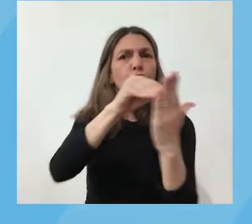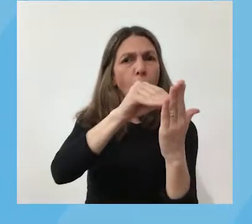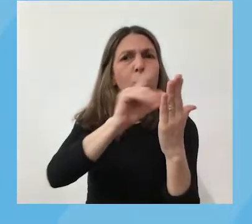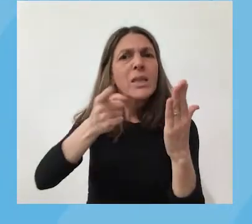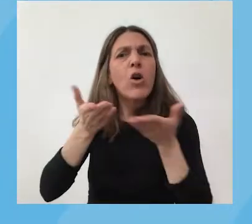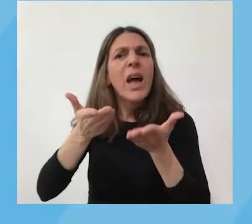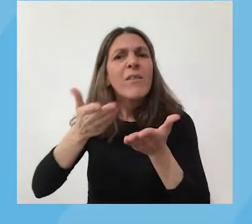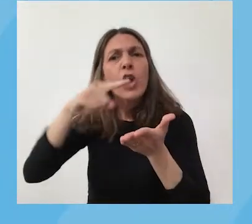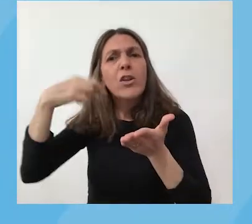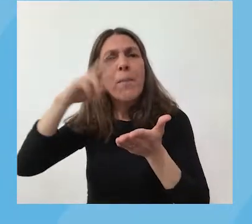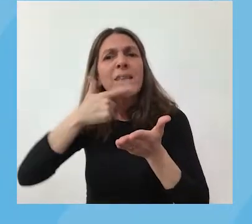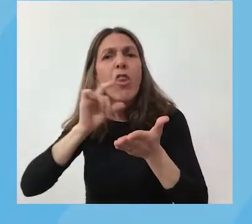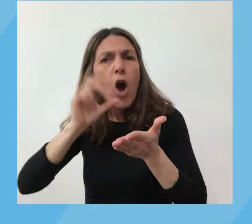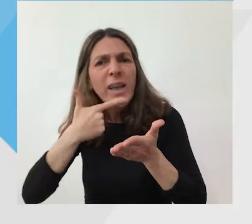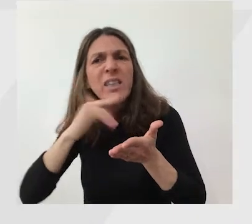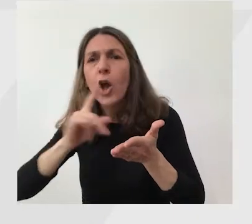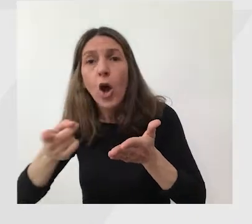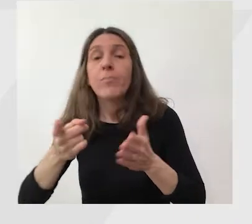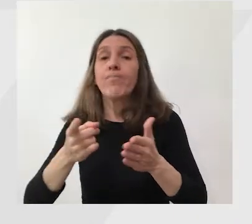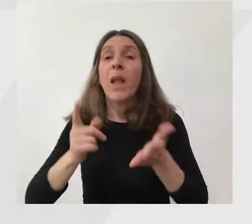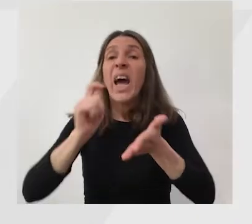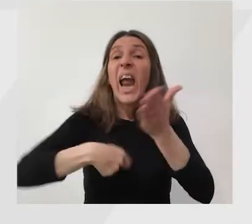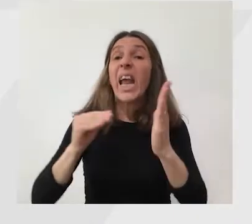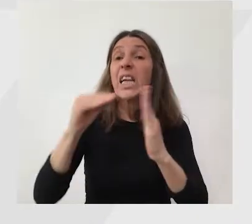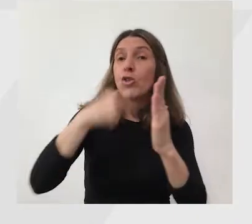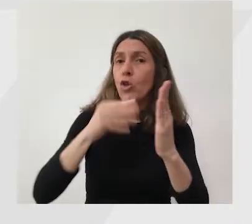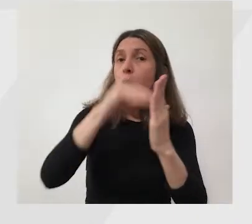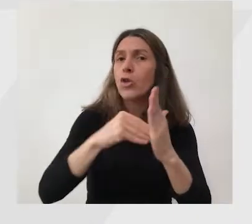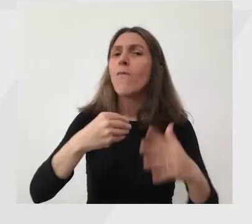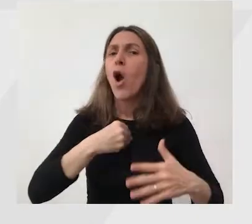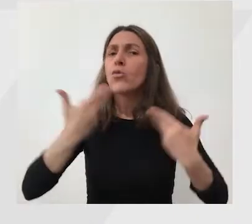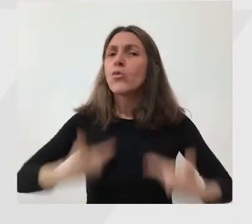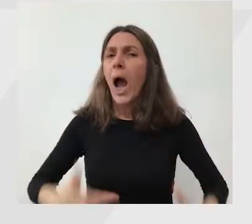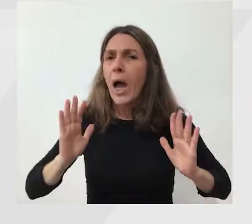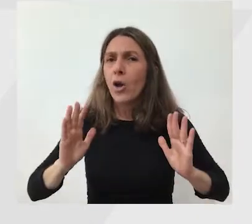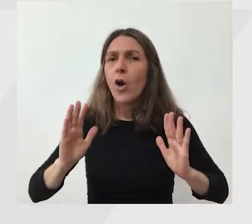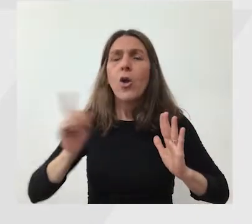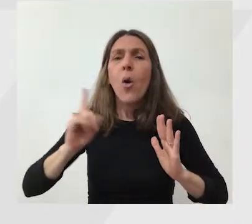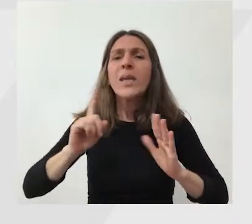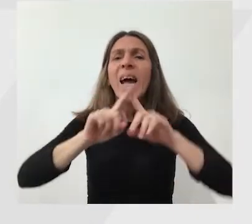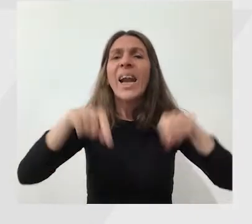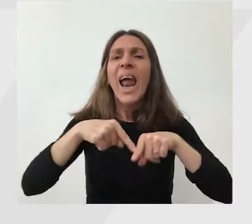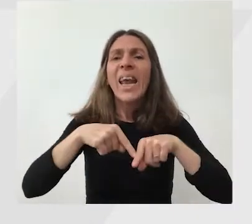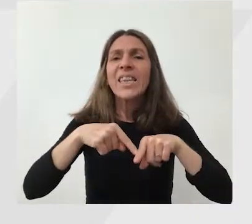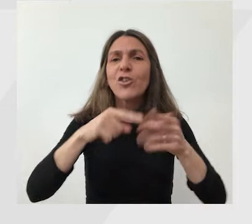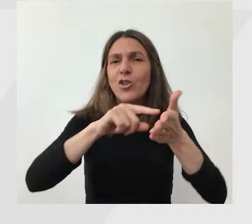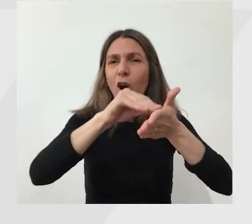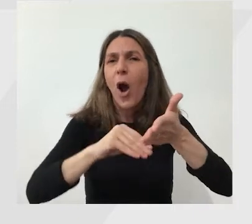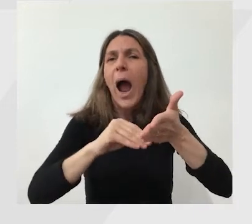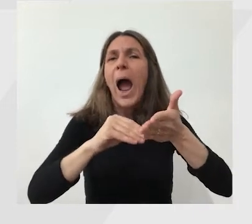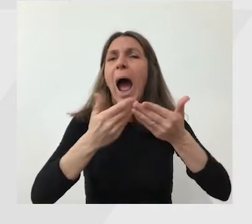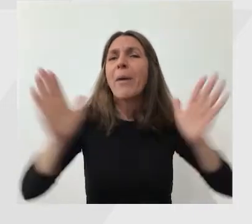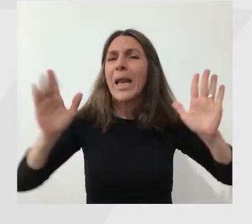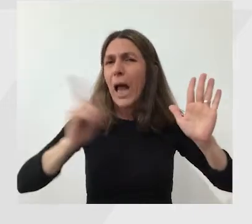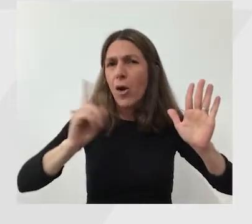el ingreso al registro nacional de prestadores el ingreso al registro es voluntario el registro no es habilitante por lo cual